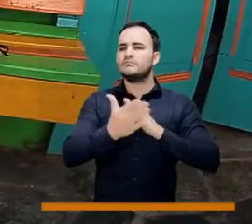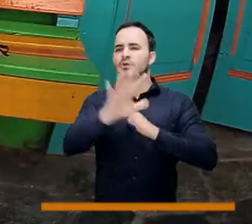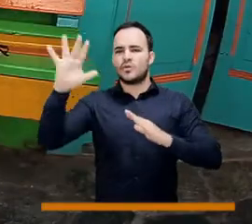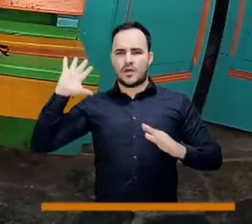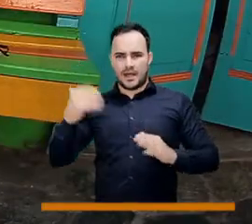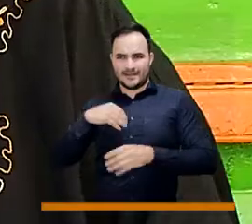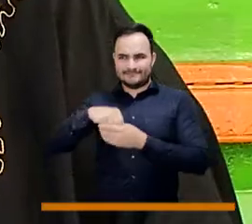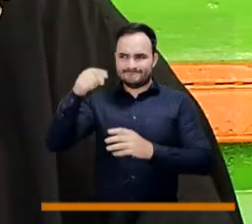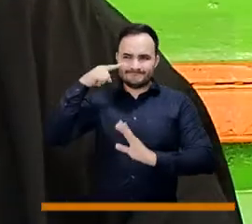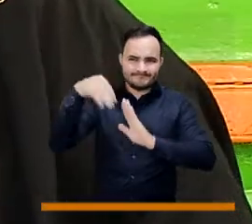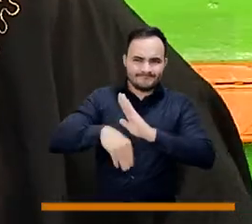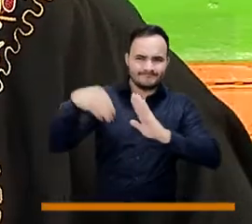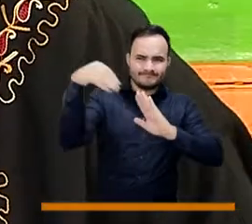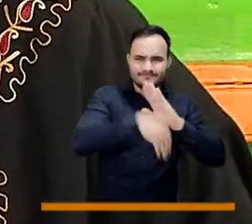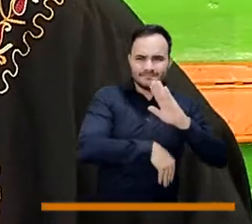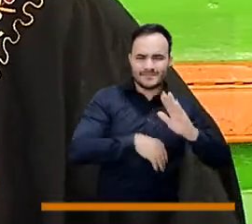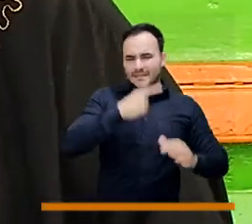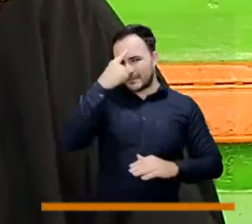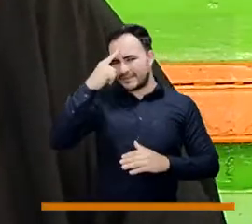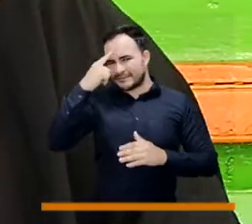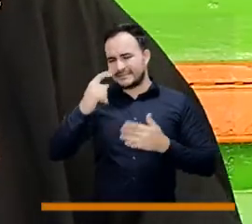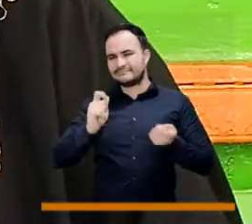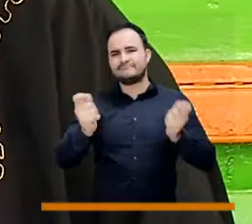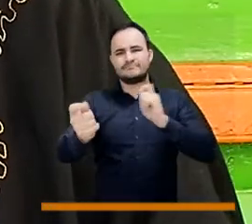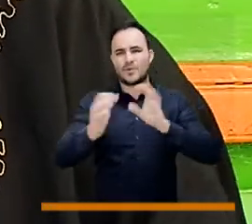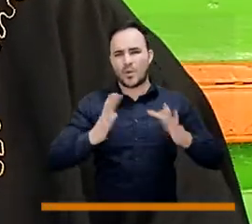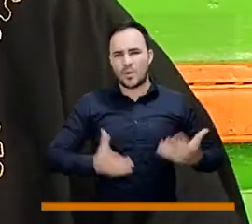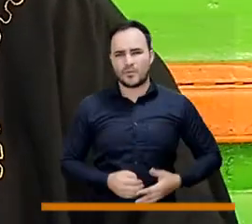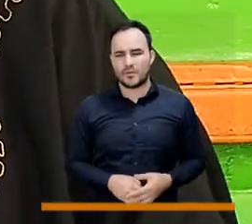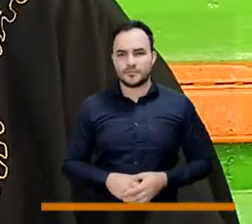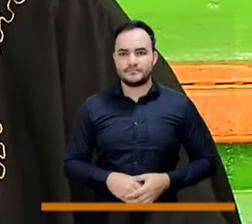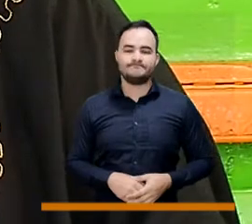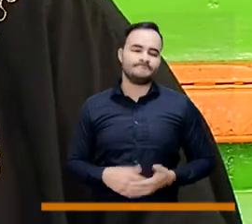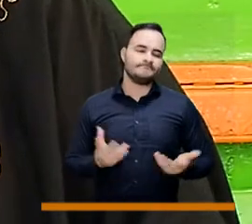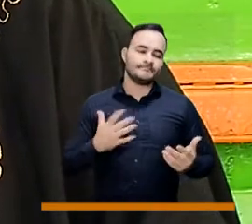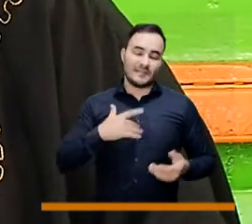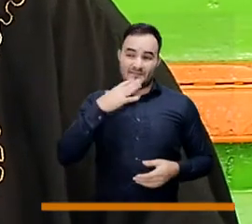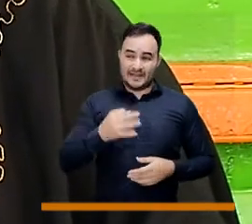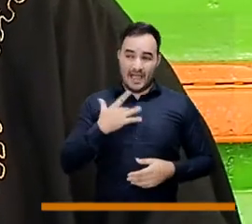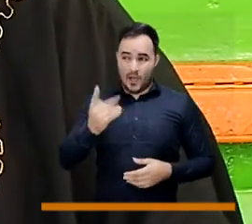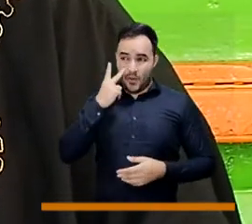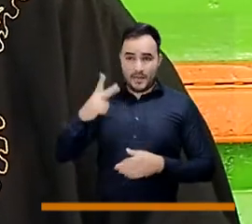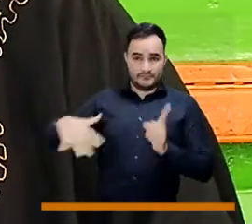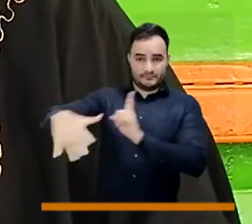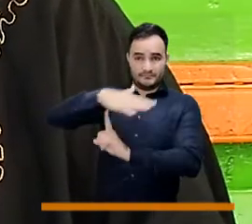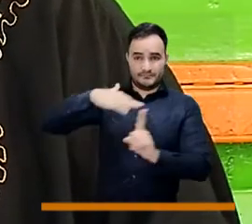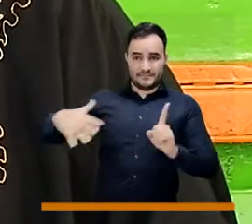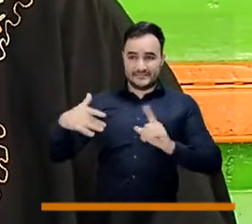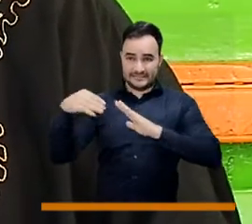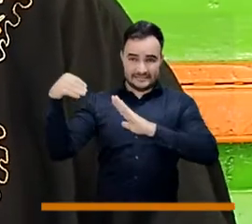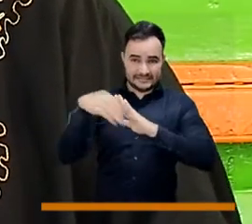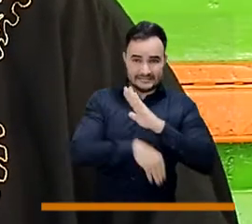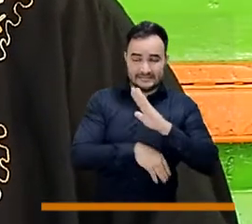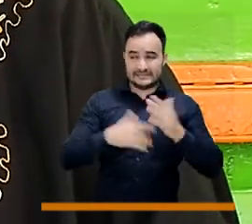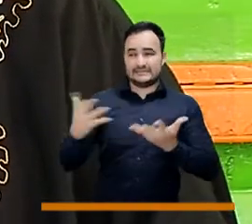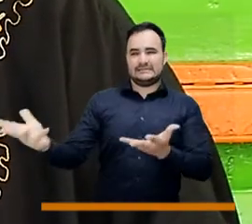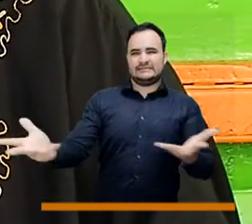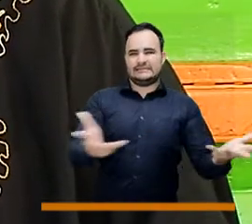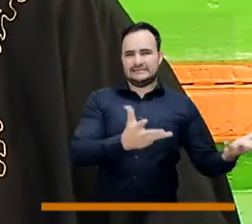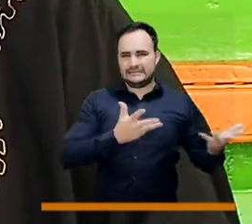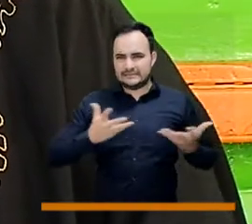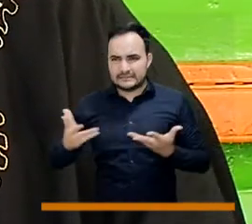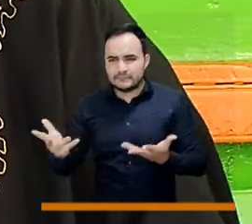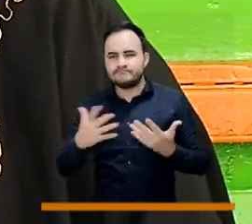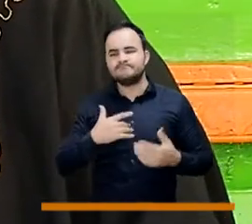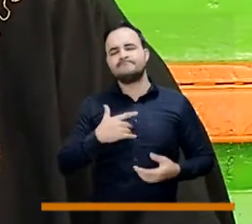de los corregimientos? Yo pienso que la palabra es colapso, y no a futuro, ya colapsó.